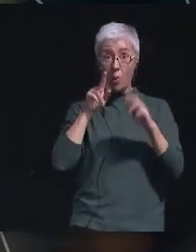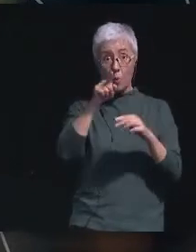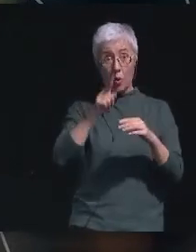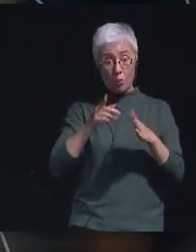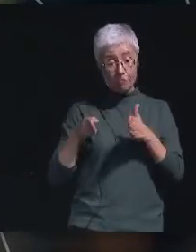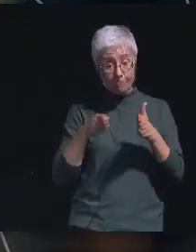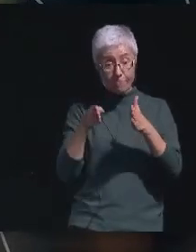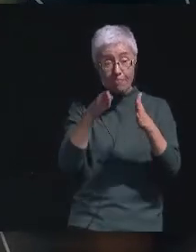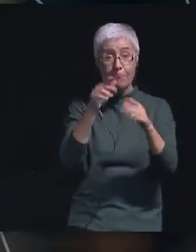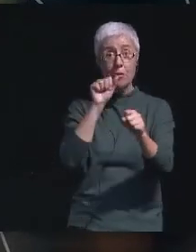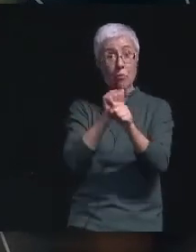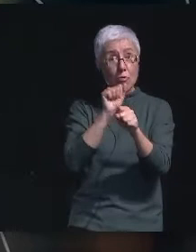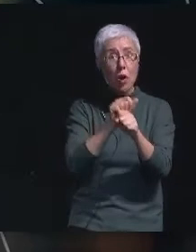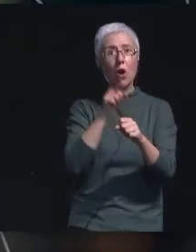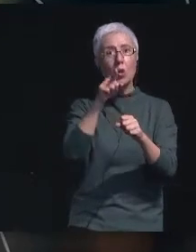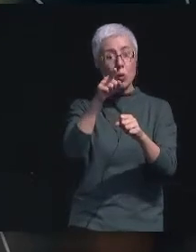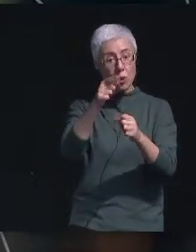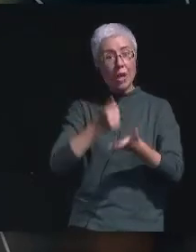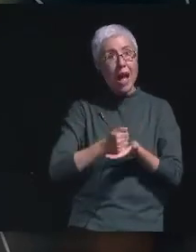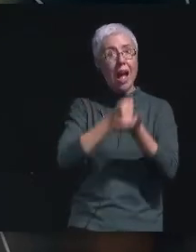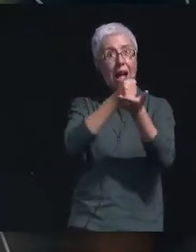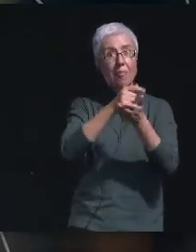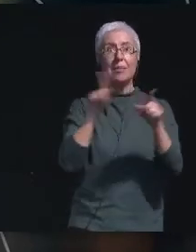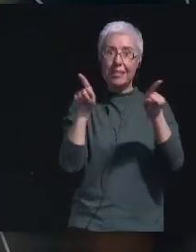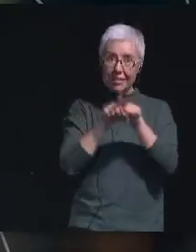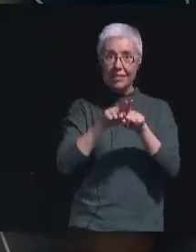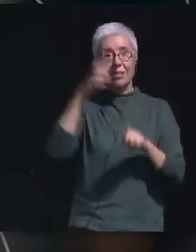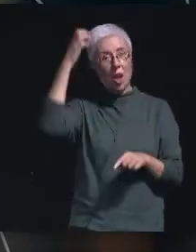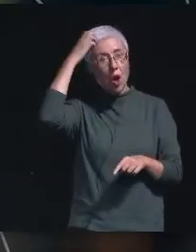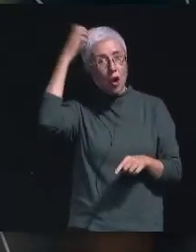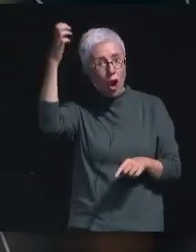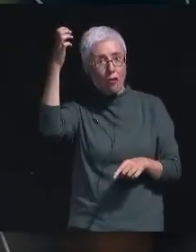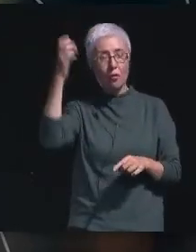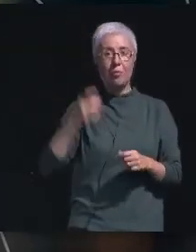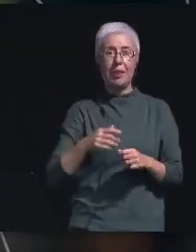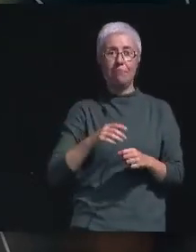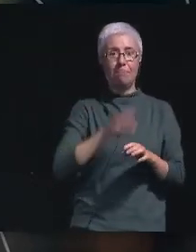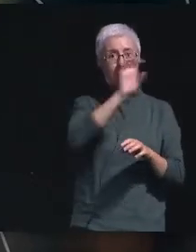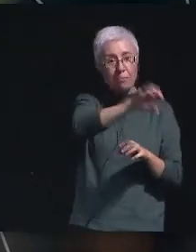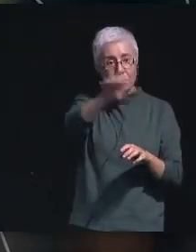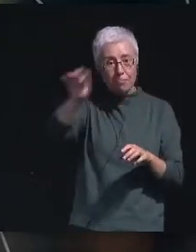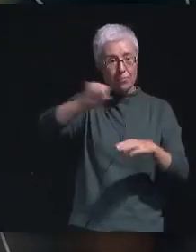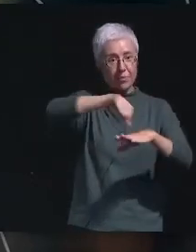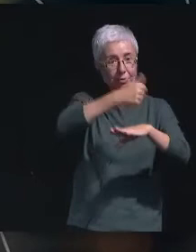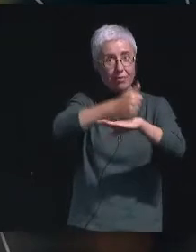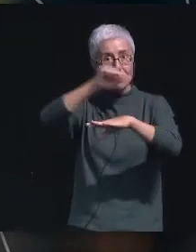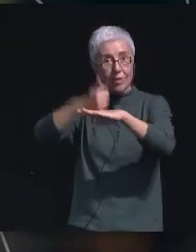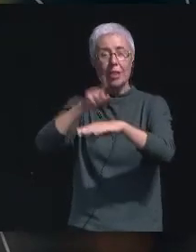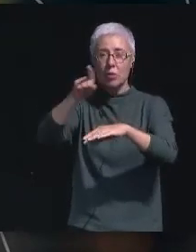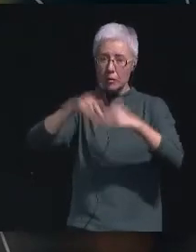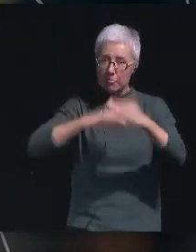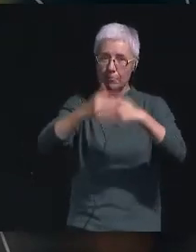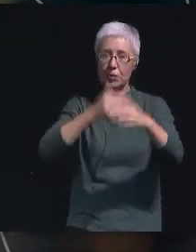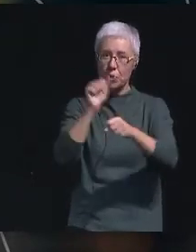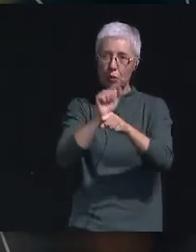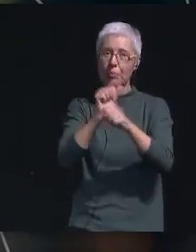camino, a que nos ayudéis a las administraciones públicas y a todos los emprendedores que nos escuchen a que sigan adelante. Gracias.